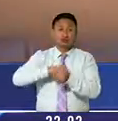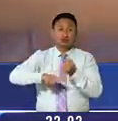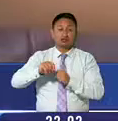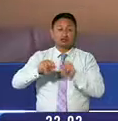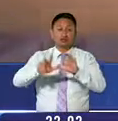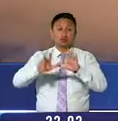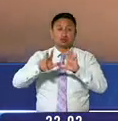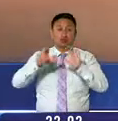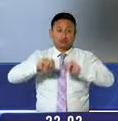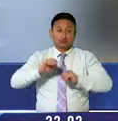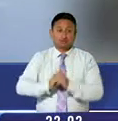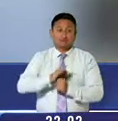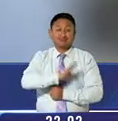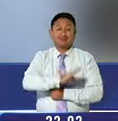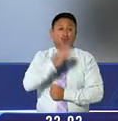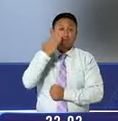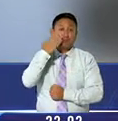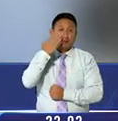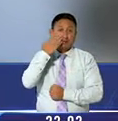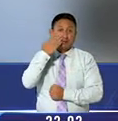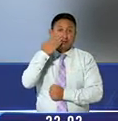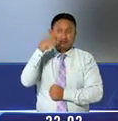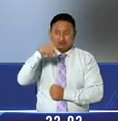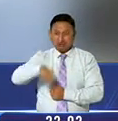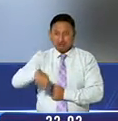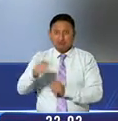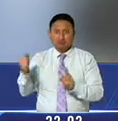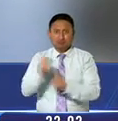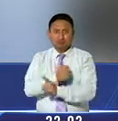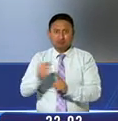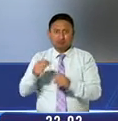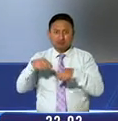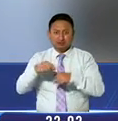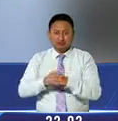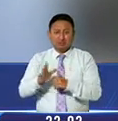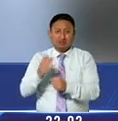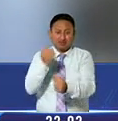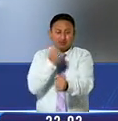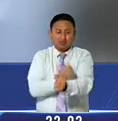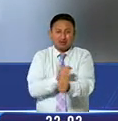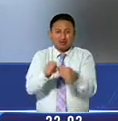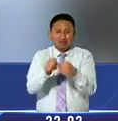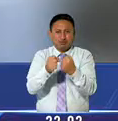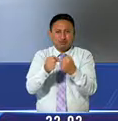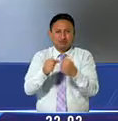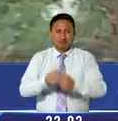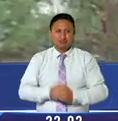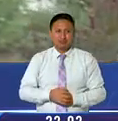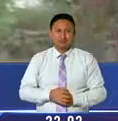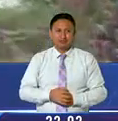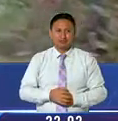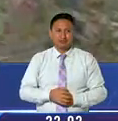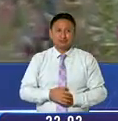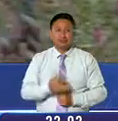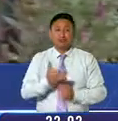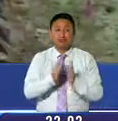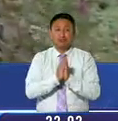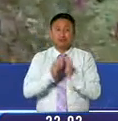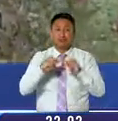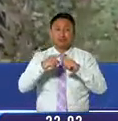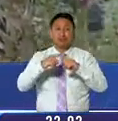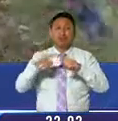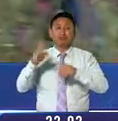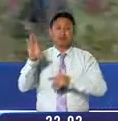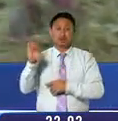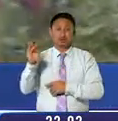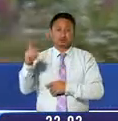8, la madre de los infantes víctimas de violación y agresiones como quemaduras, fracturas y entre otros. Pide que su ex esposo y la